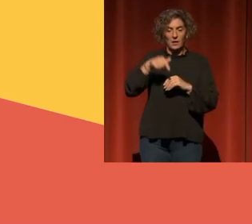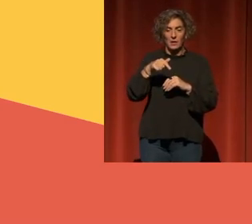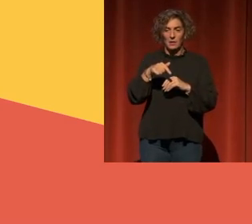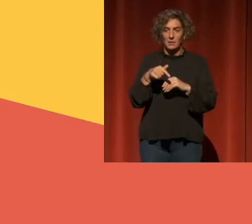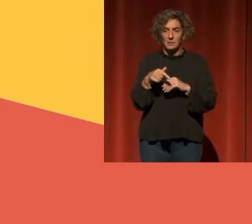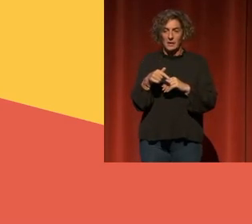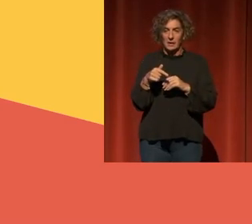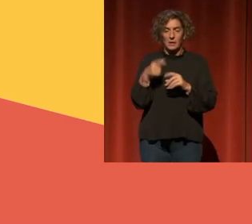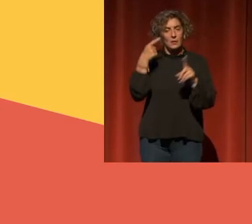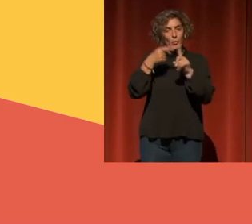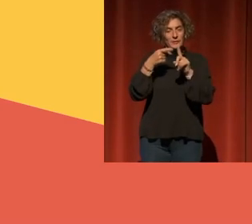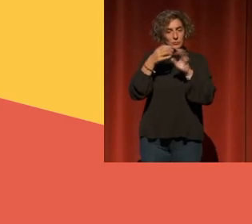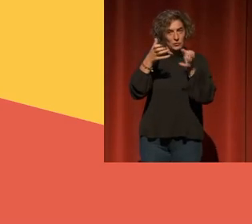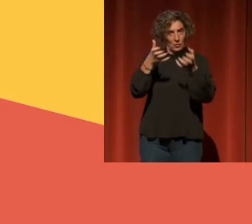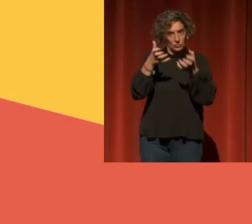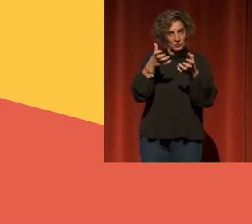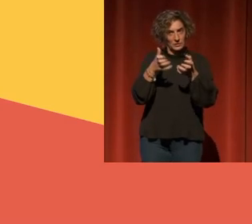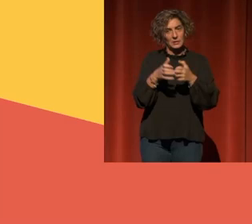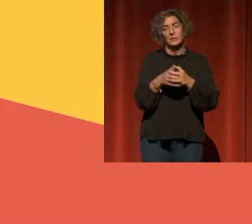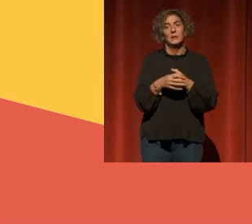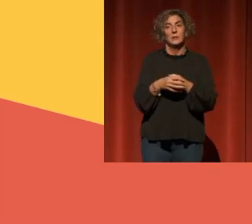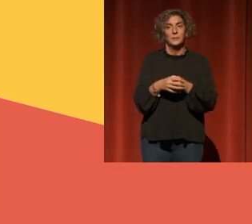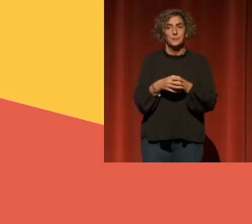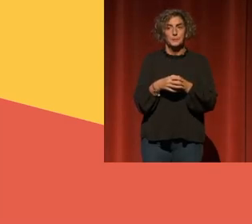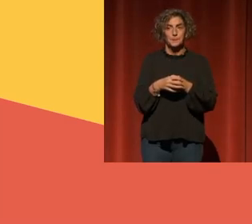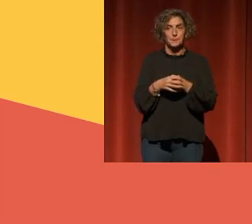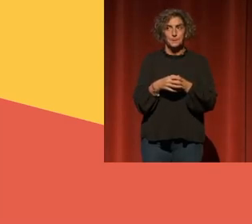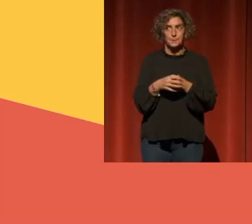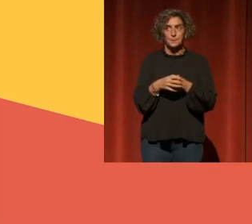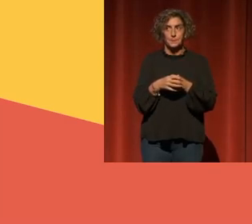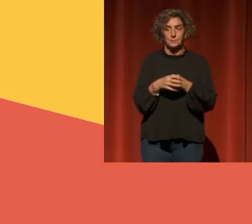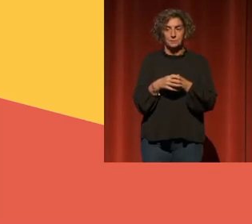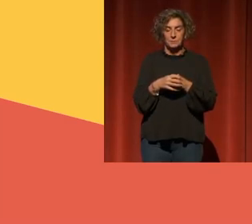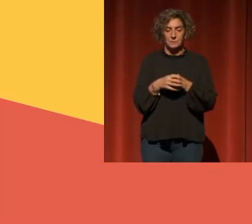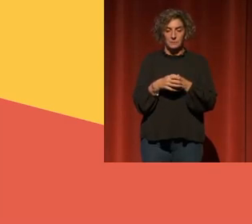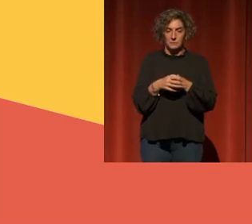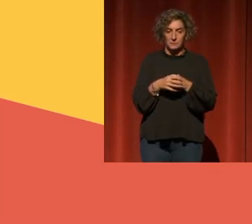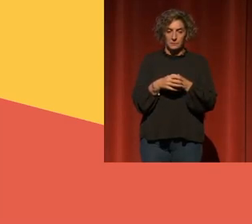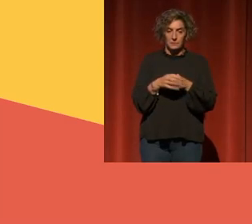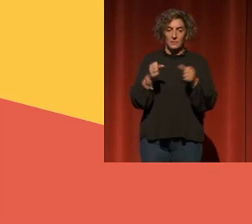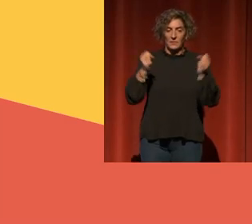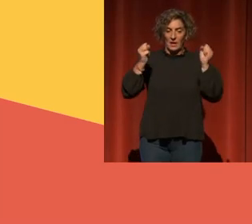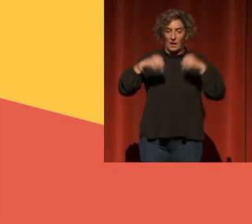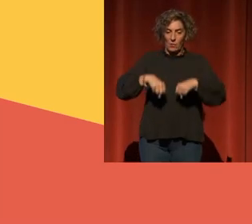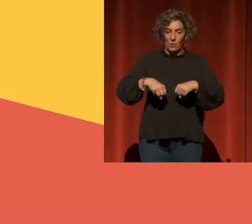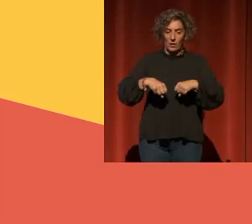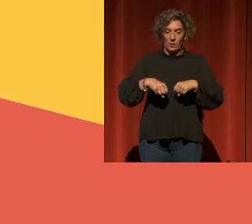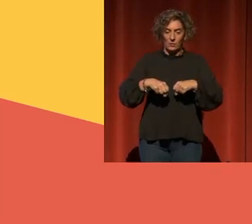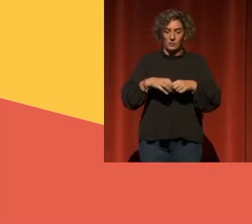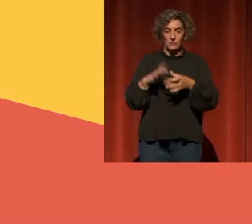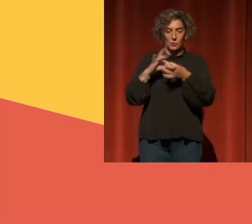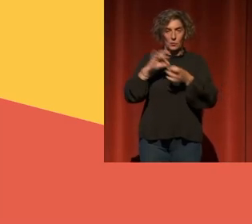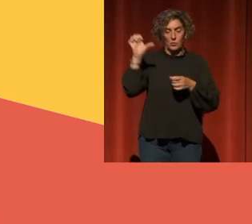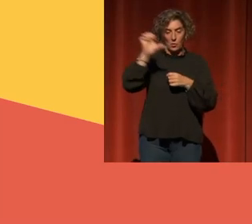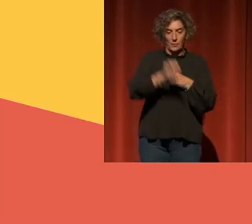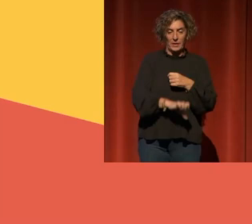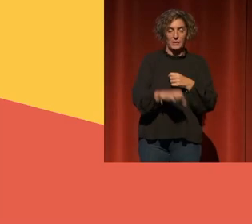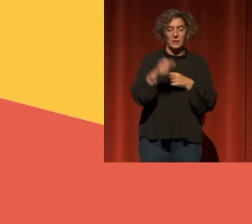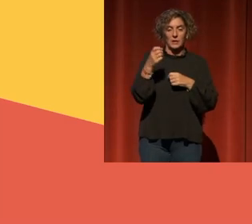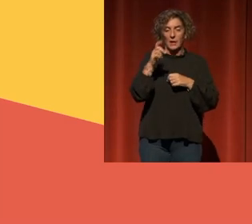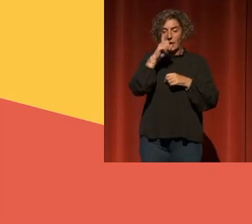a perseguir insisto y el tratado de la Unión Europea del año 92 ya va a intentar